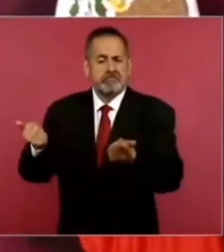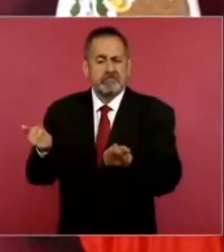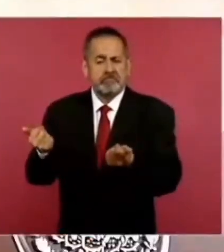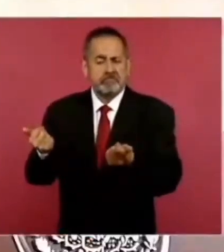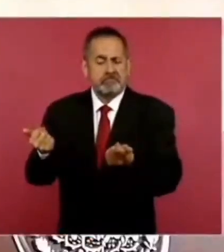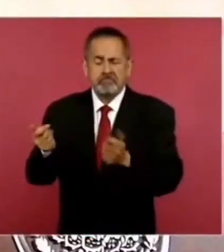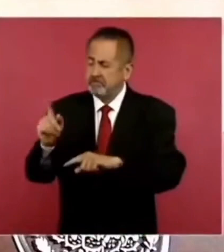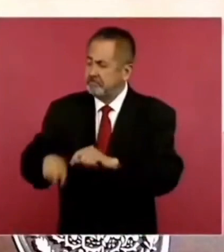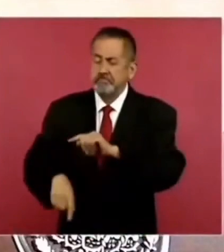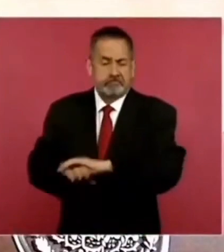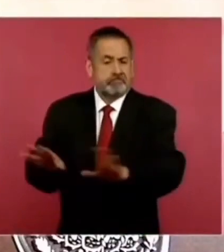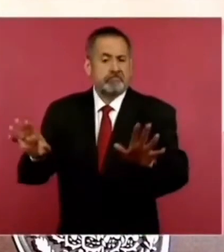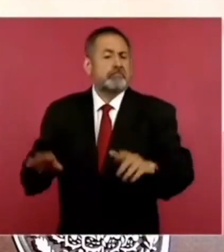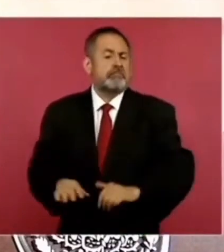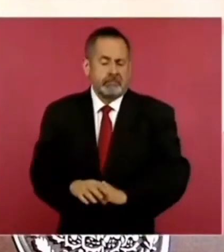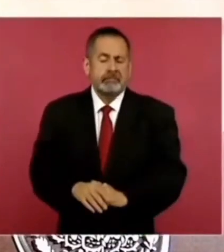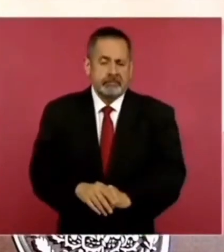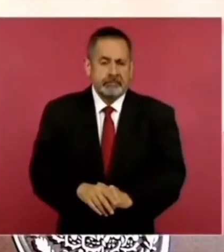Mayor.